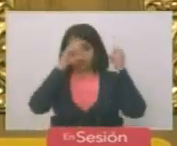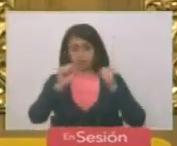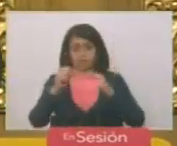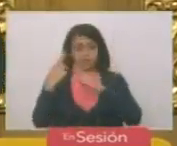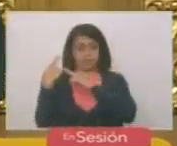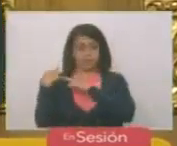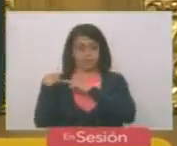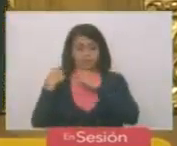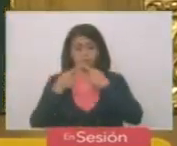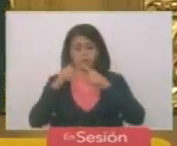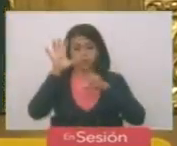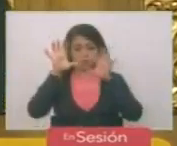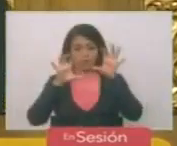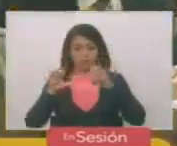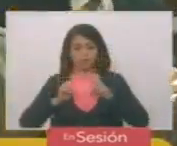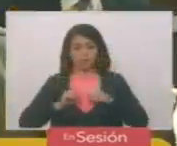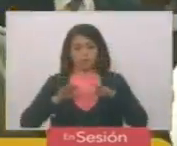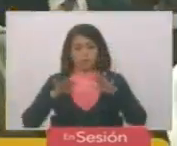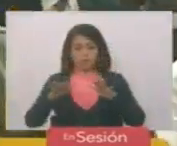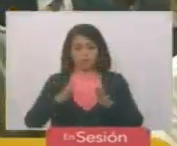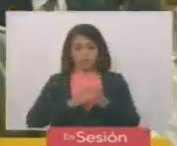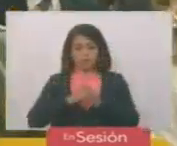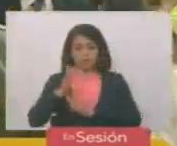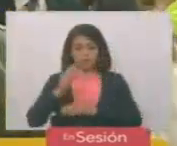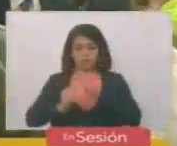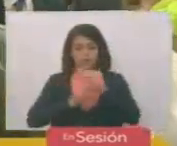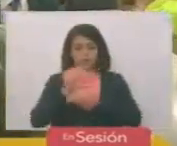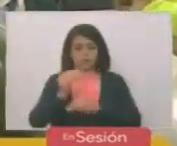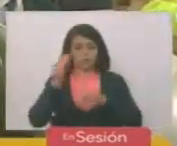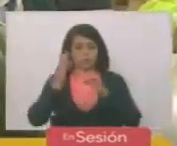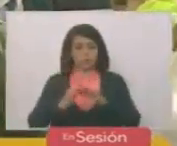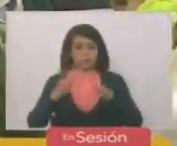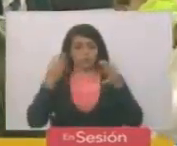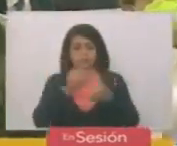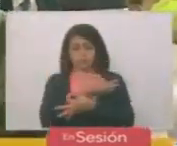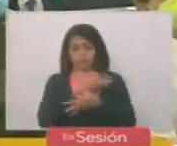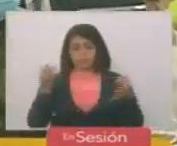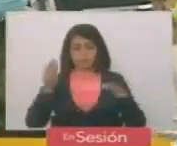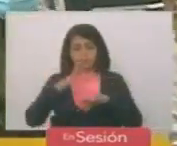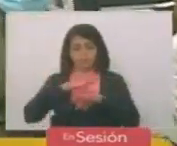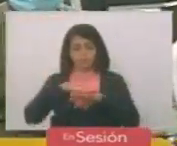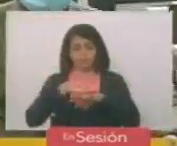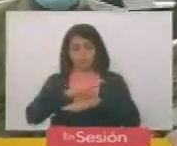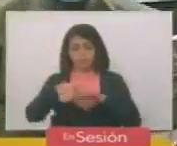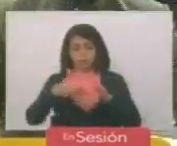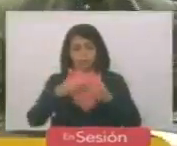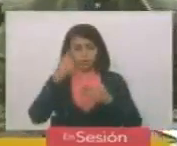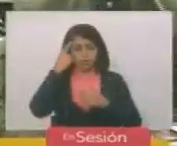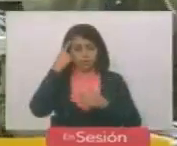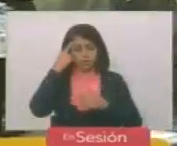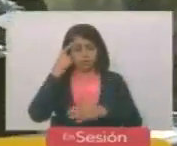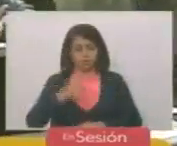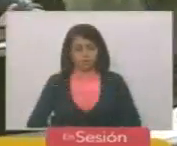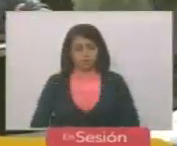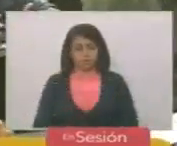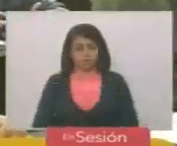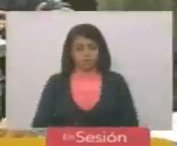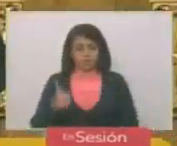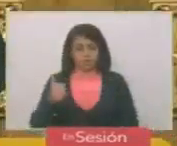servicio exterior, seguimos recibiendo, construyendo éxitos, porque todos sabemos que